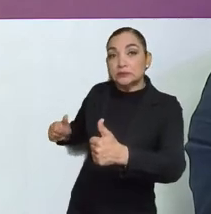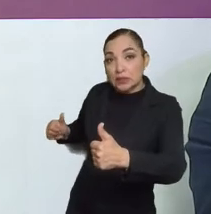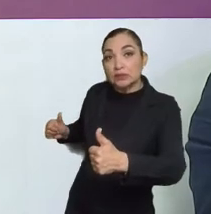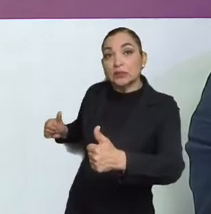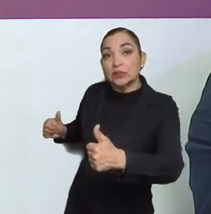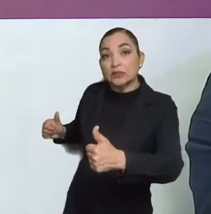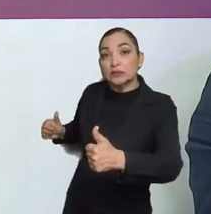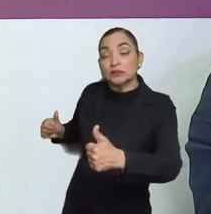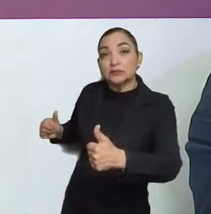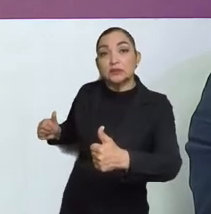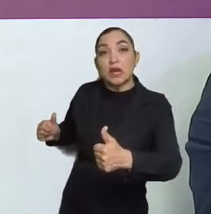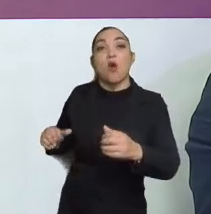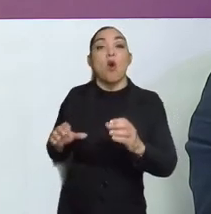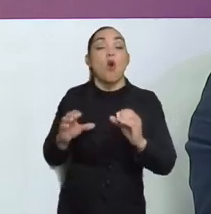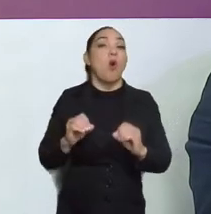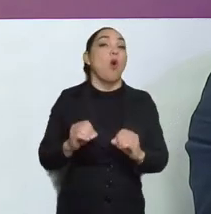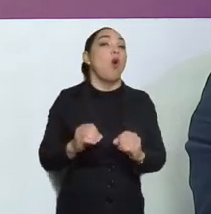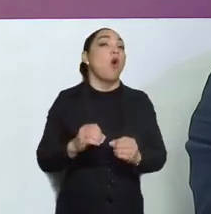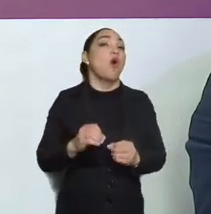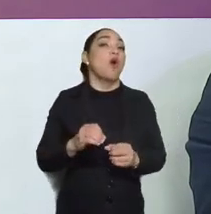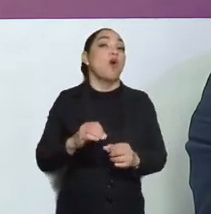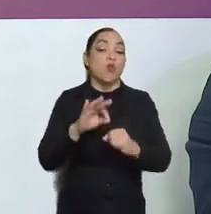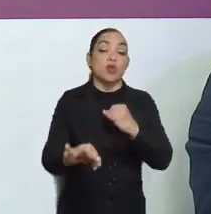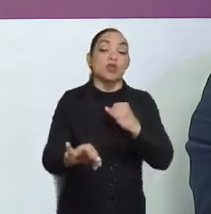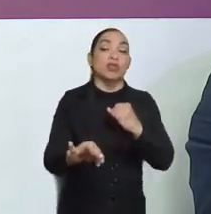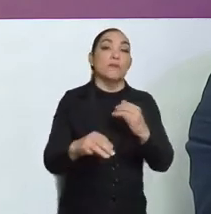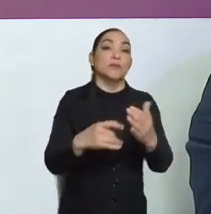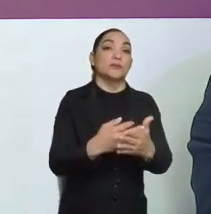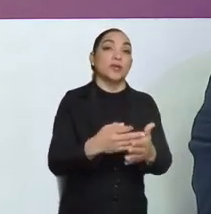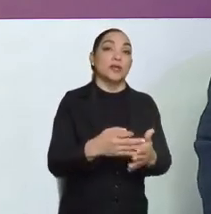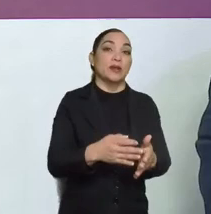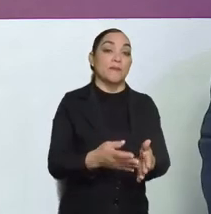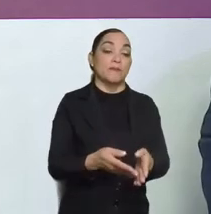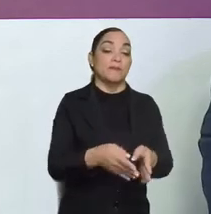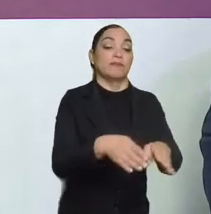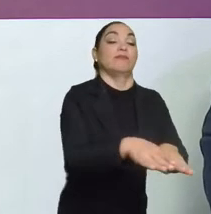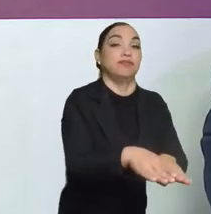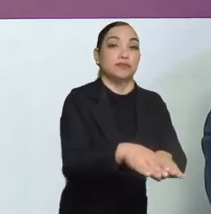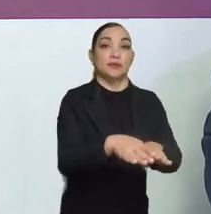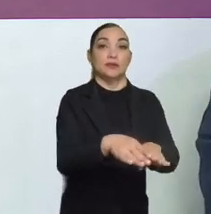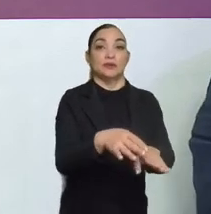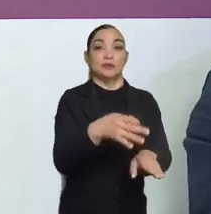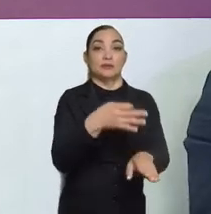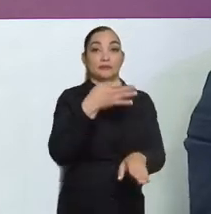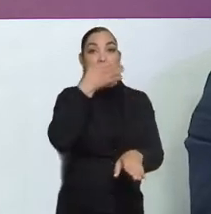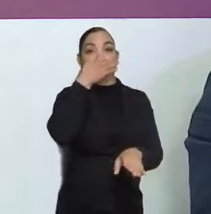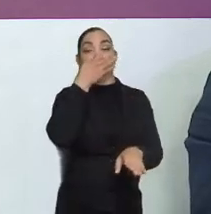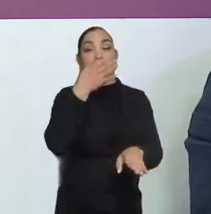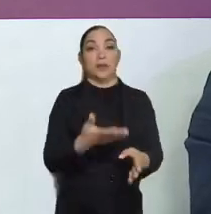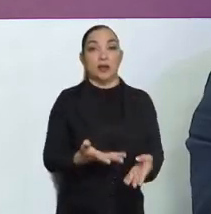se esperan al último, les cierra la ventanilla y ya viene el argumento de que es que